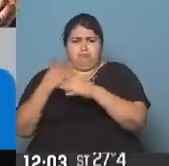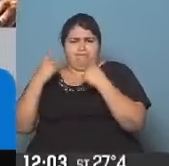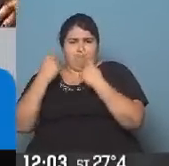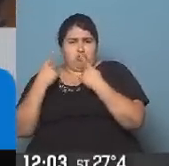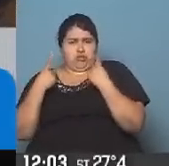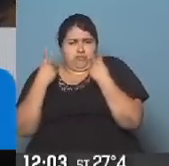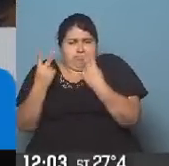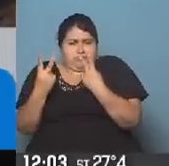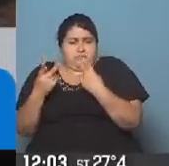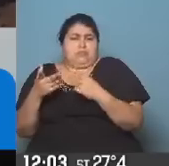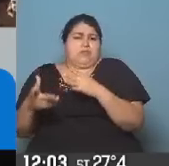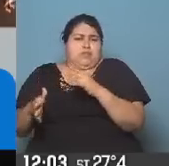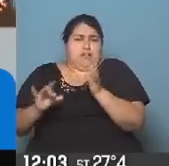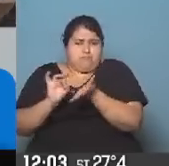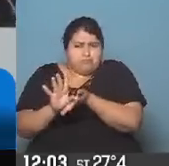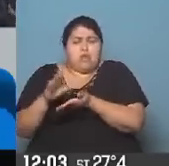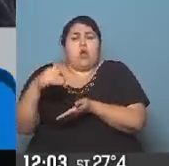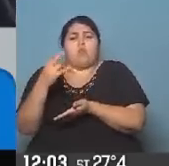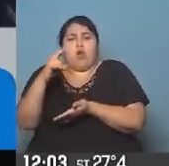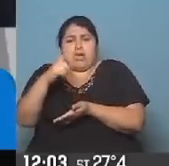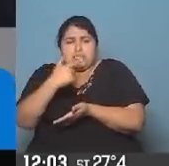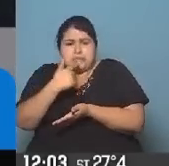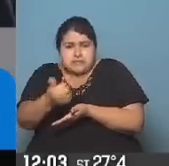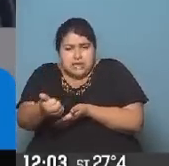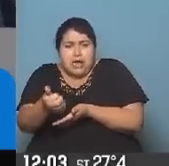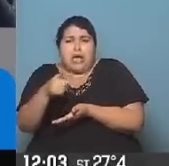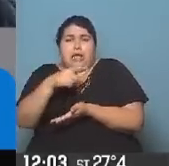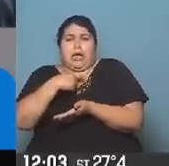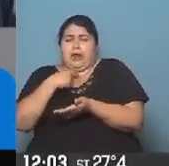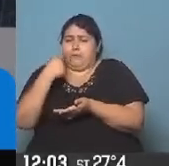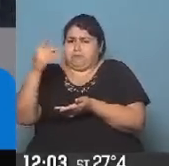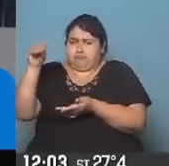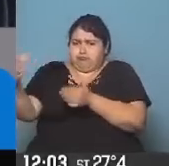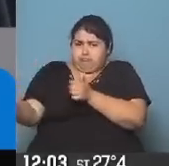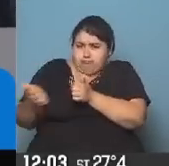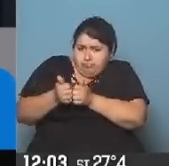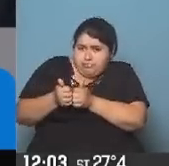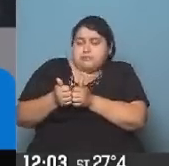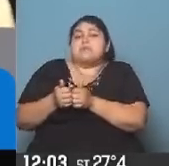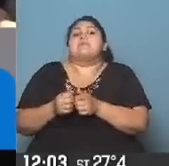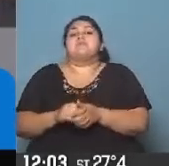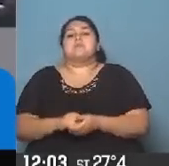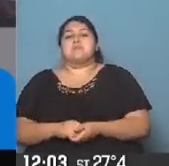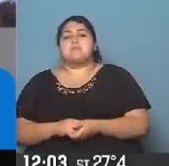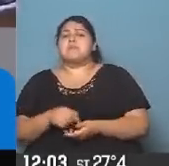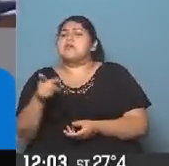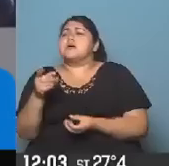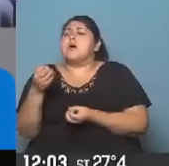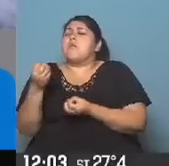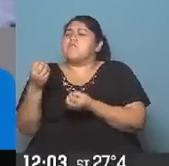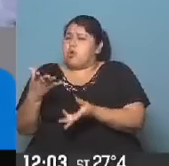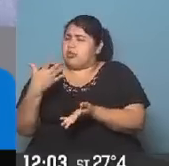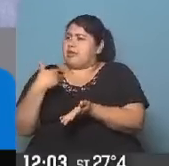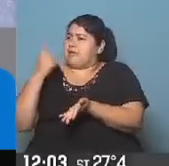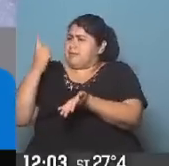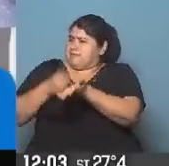Ramón Muerza, el dirigente de la lista Granate Morada, quien está a nuestro lado. Lo vamos a molestar. Bueno, Muerza, cuéntenos, en primer lugar, ¿por qué decide asumir